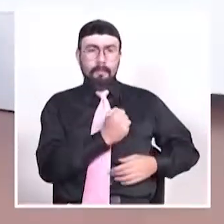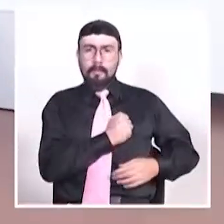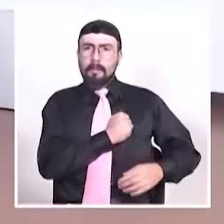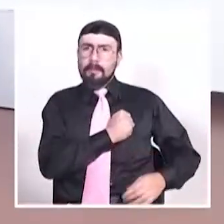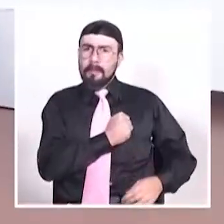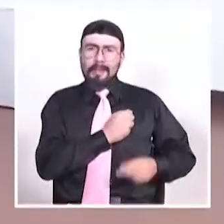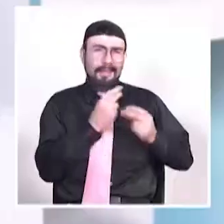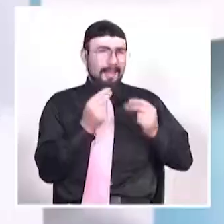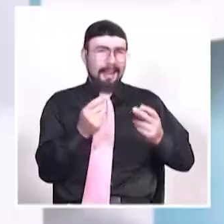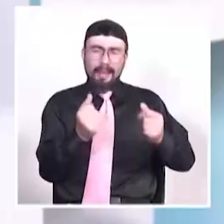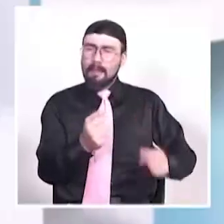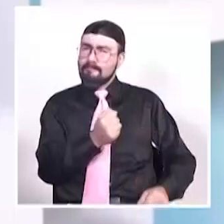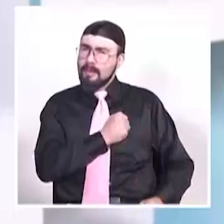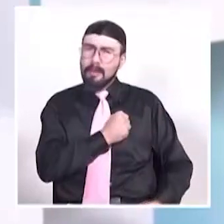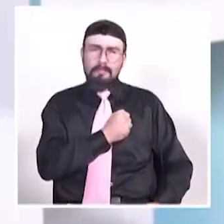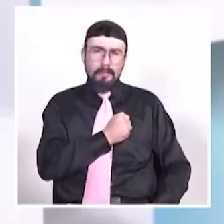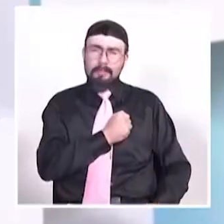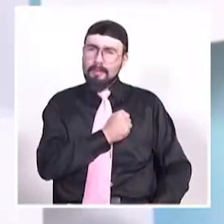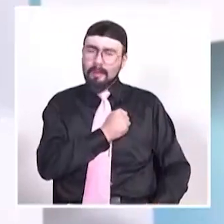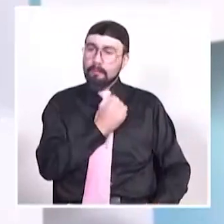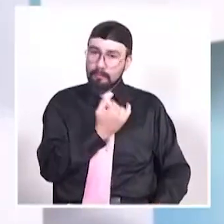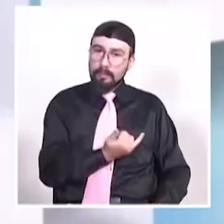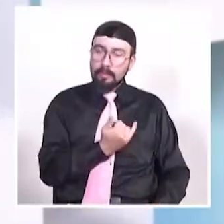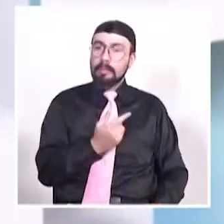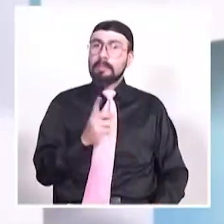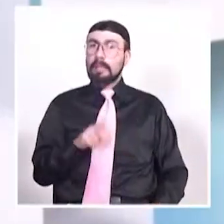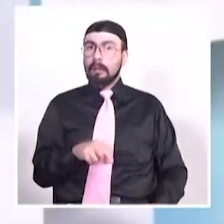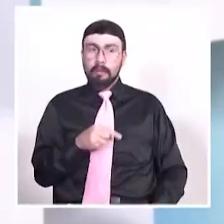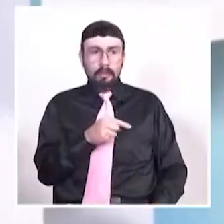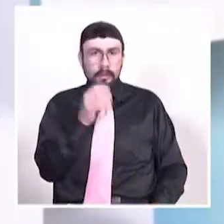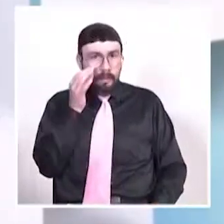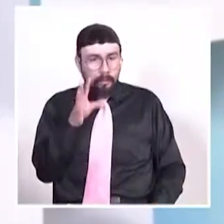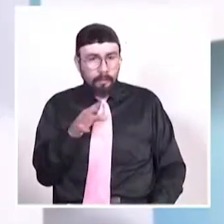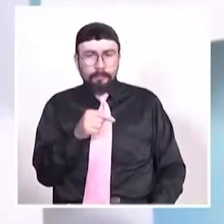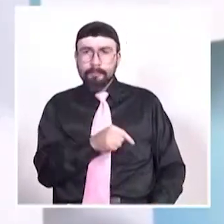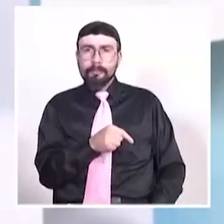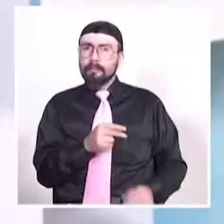taquicardia que está preguntando la paciente, también puede ser